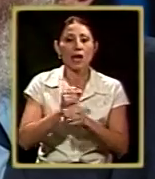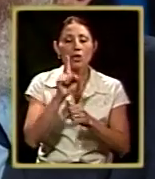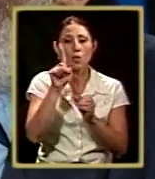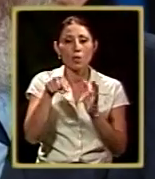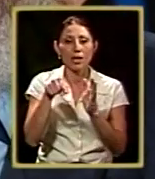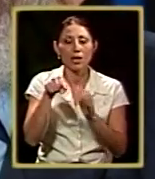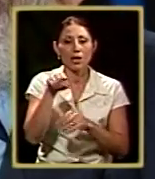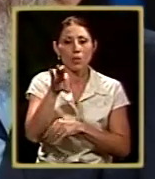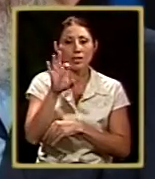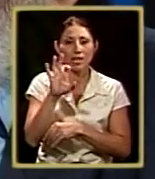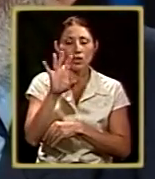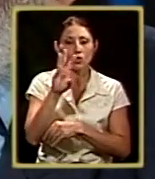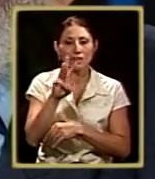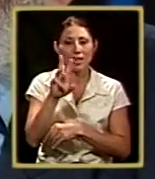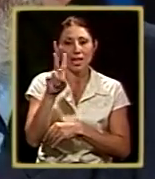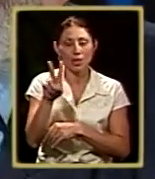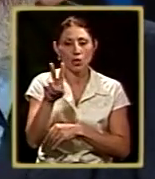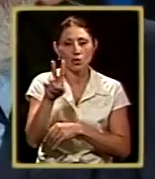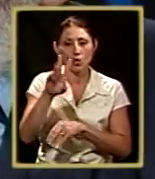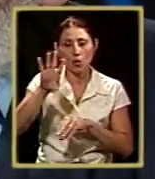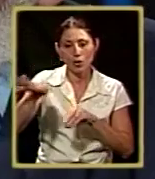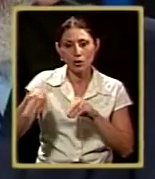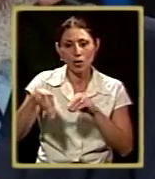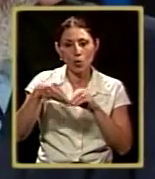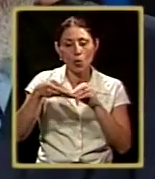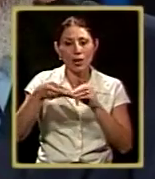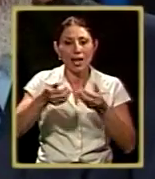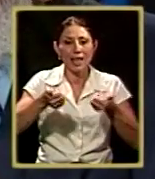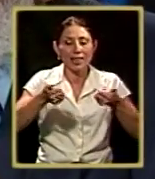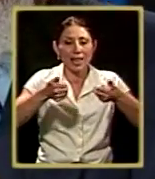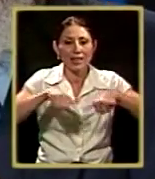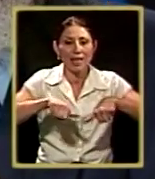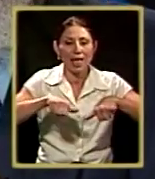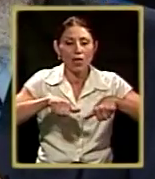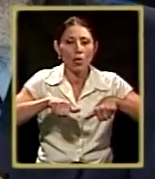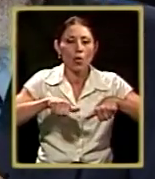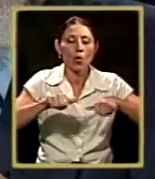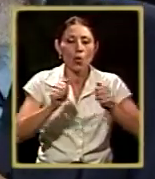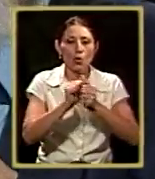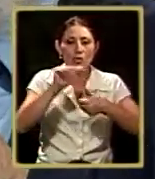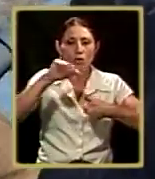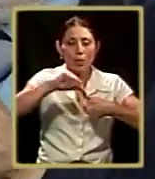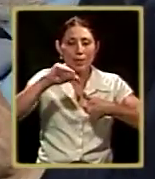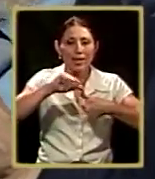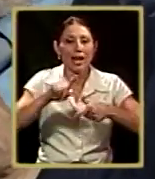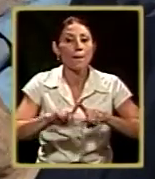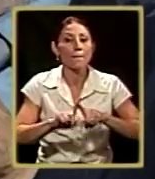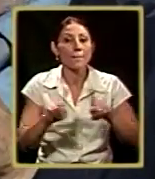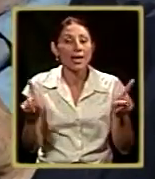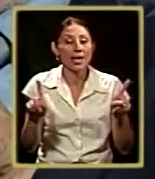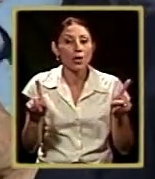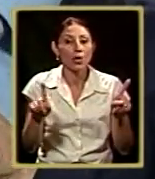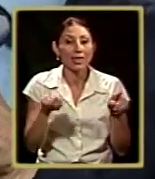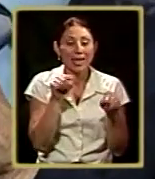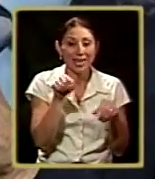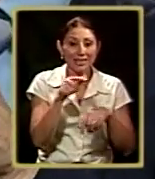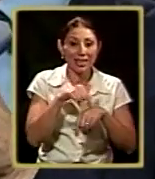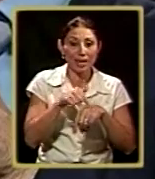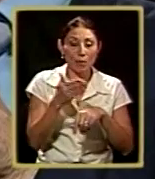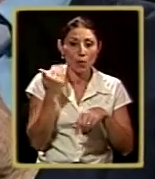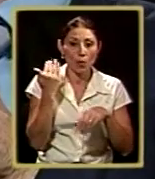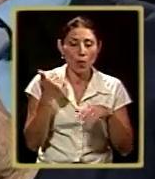protocolo o al Tratado de Managua del TLC con Centroamérica, pero desde ahí hasta el de México,